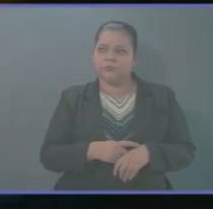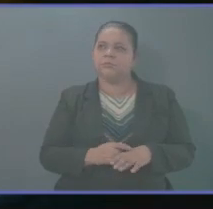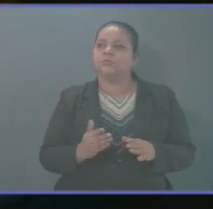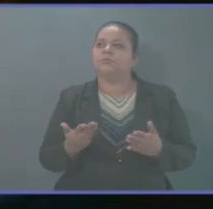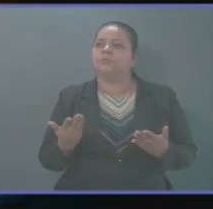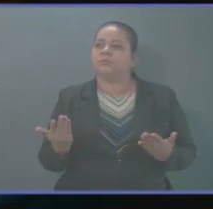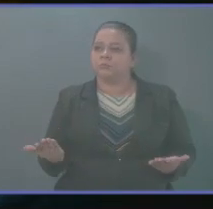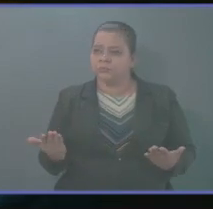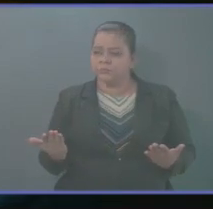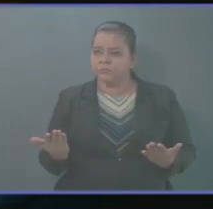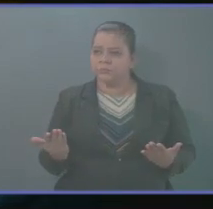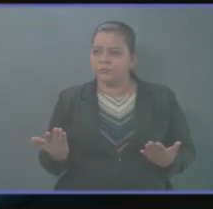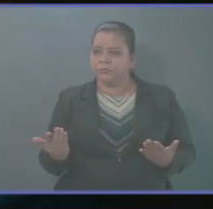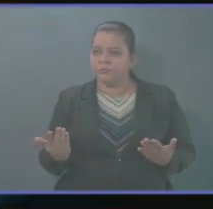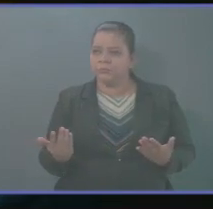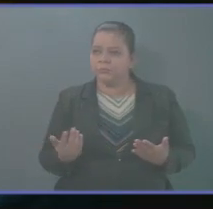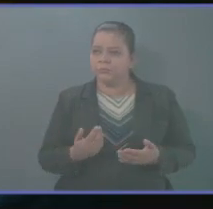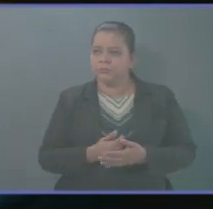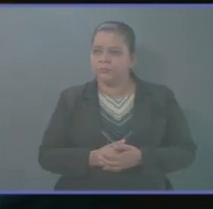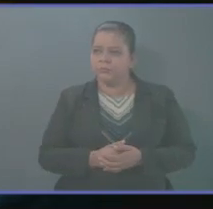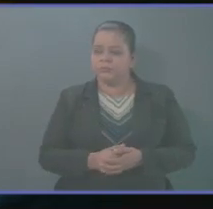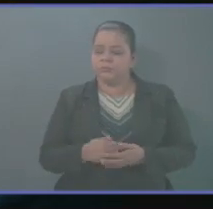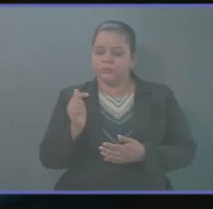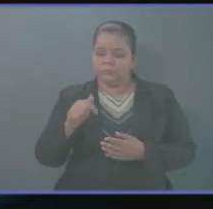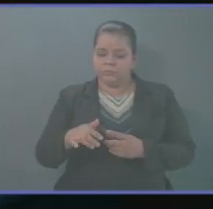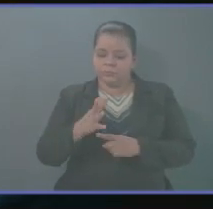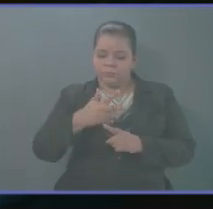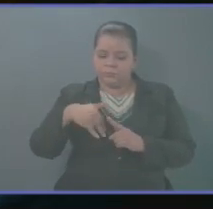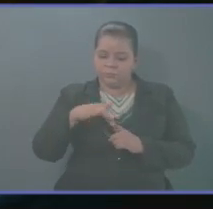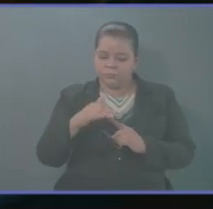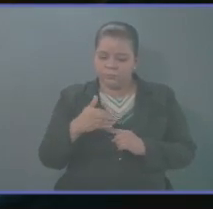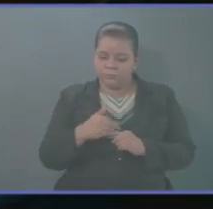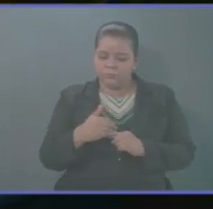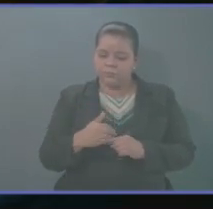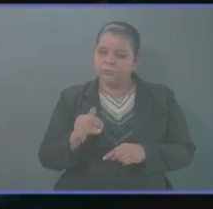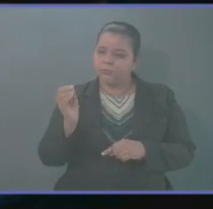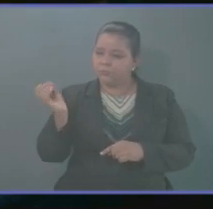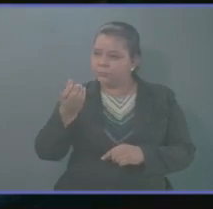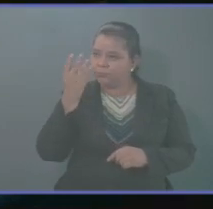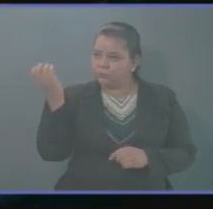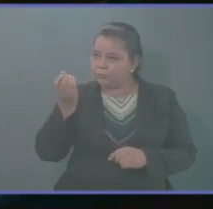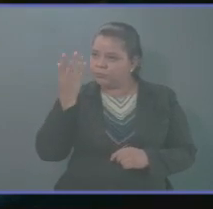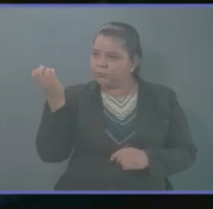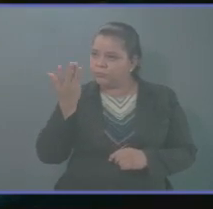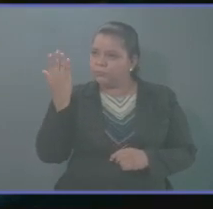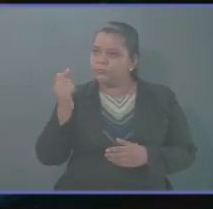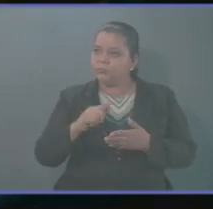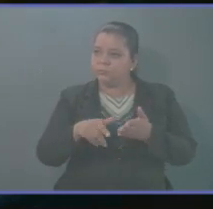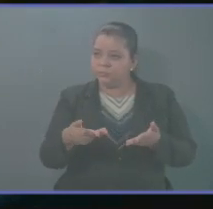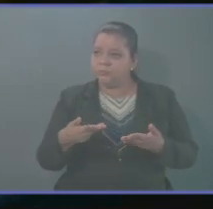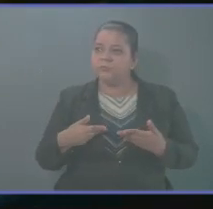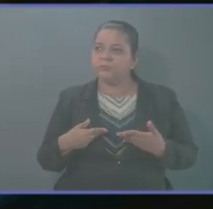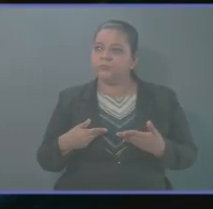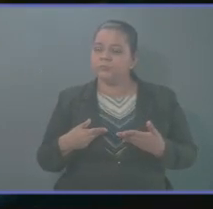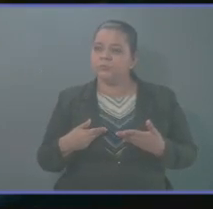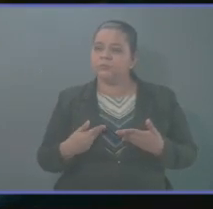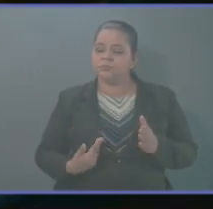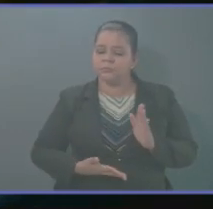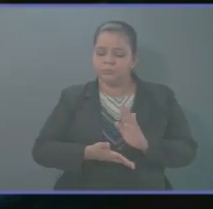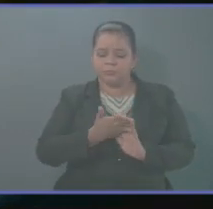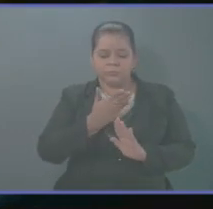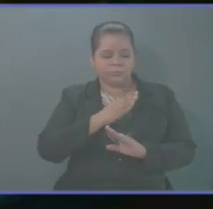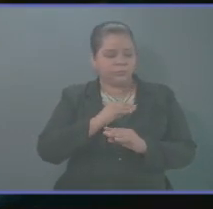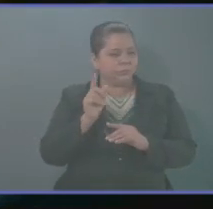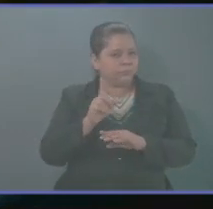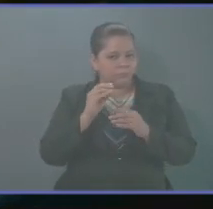porque digamos, en medio de esta situación, en medio de esta emergencia, es uno de los derechos que no debe de perderse.